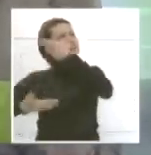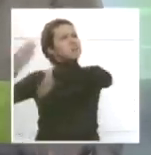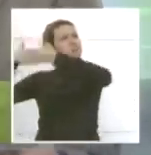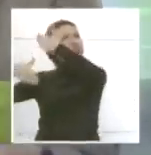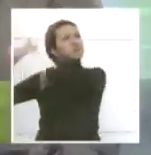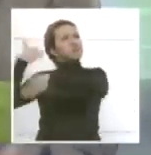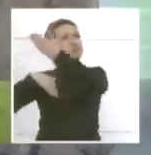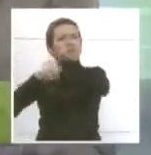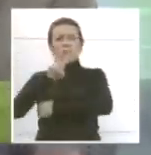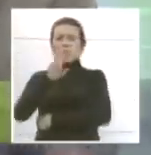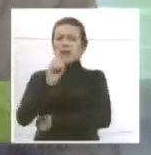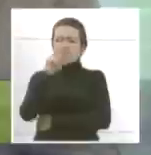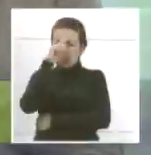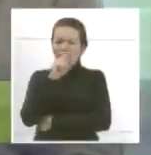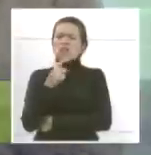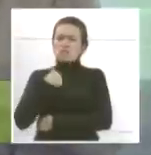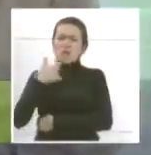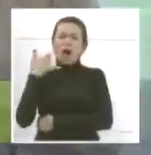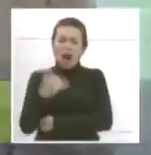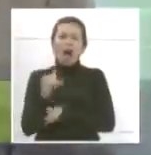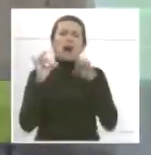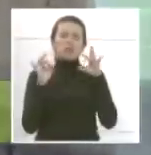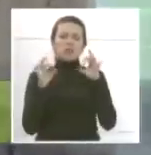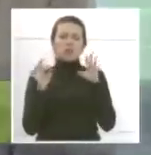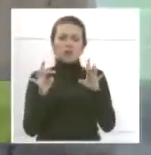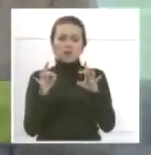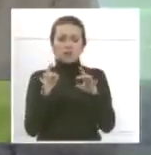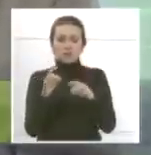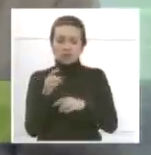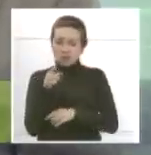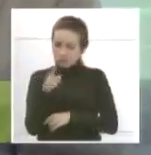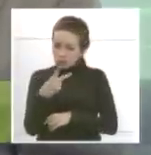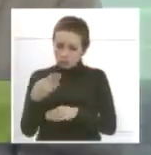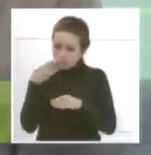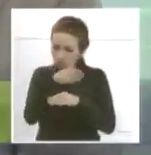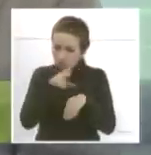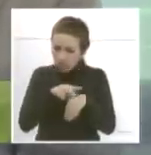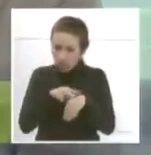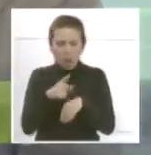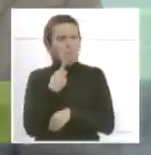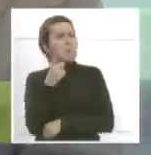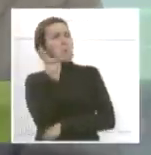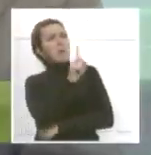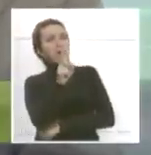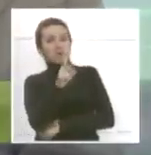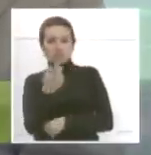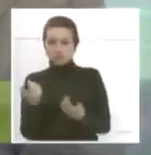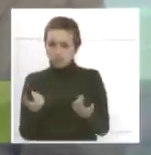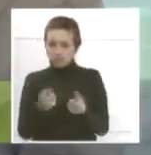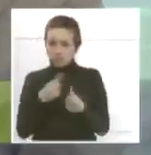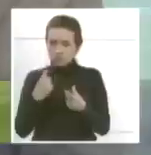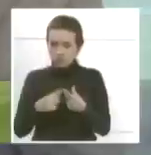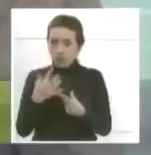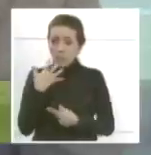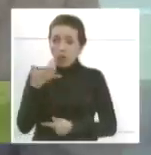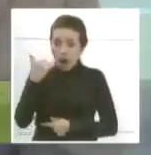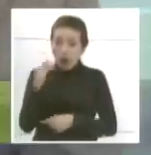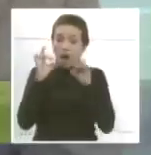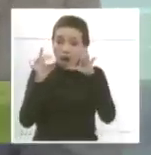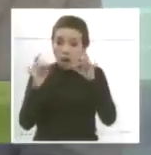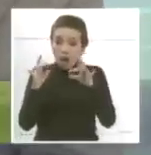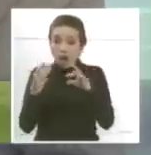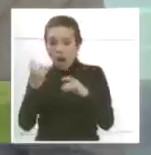Pero ¿cómo pusiste pasar 20 años con dolor y no acudiste? Entonces, estar claro en que si hay dolor, hay que empezar a buscar la